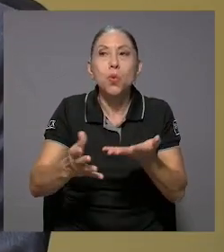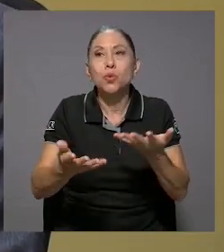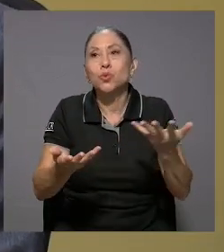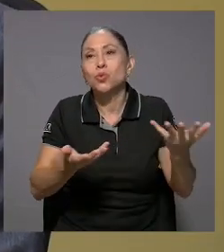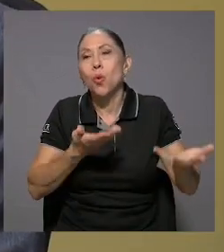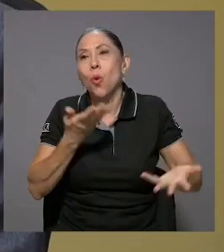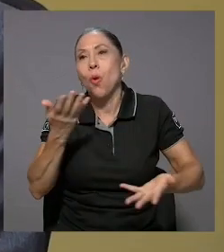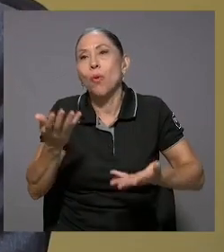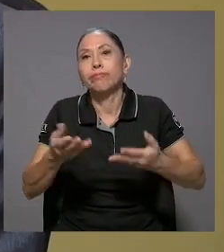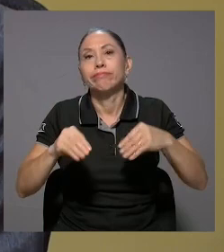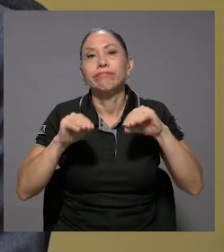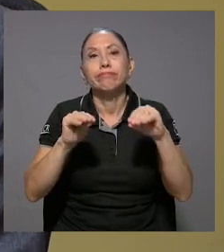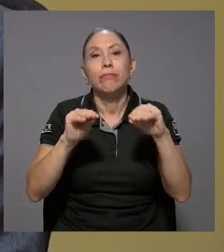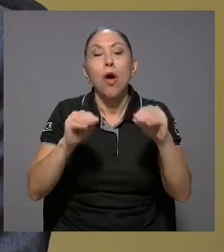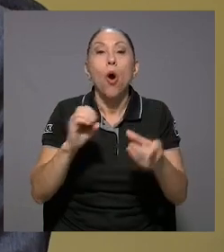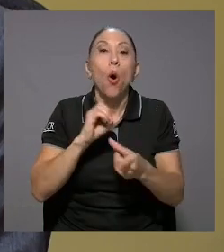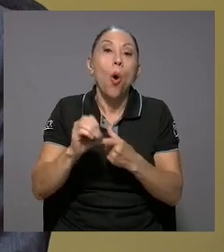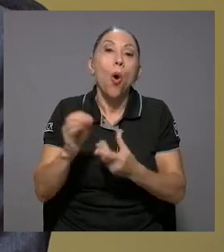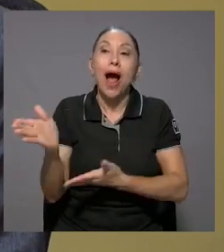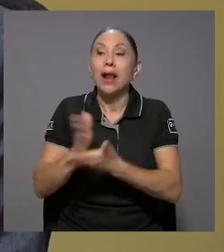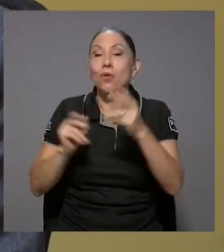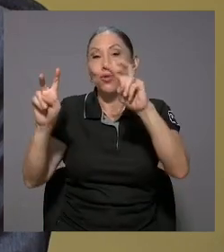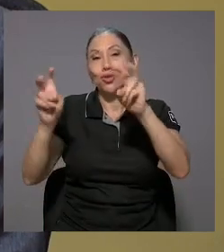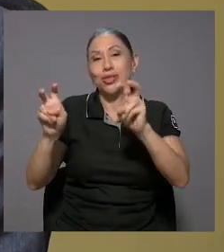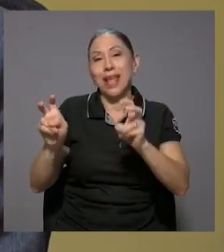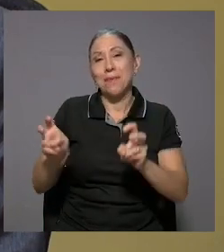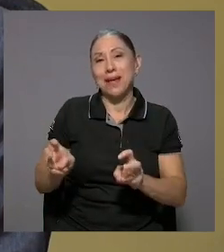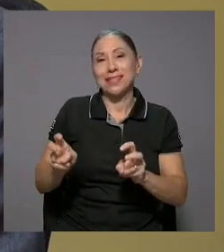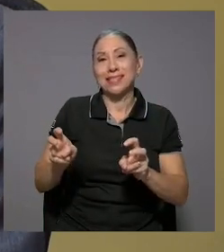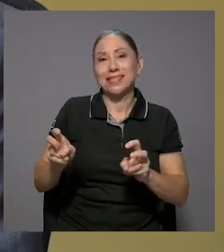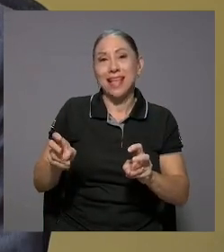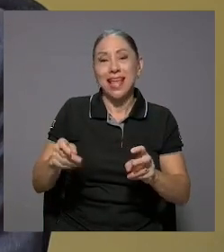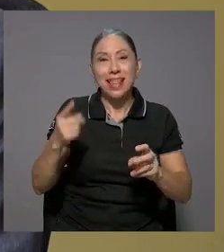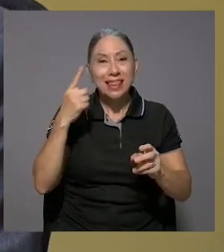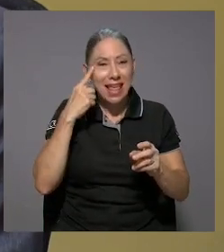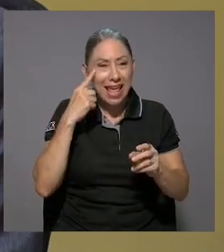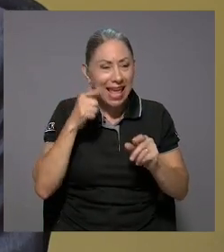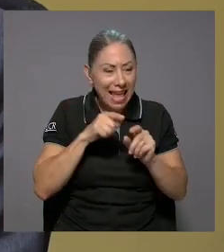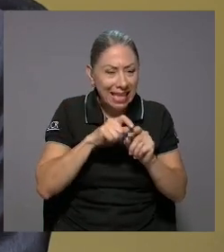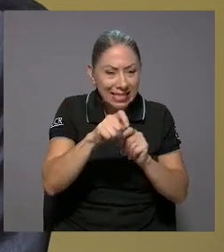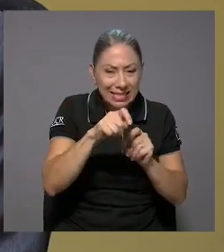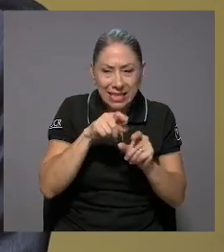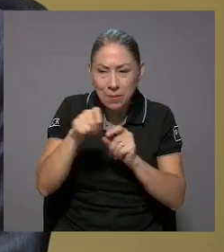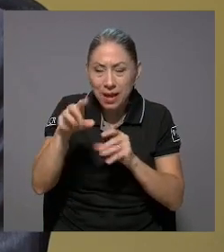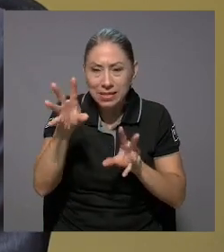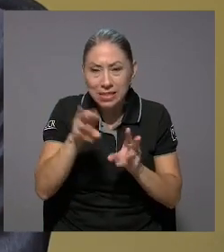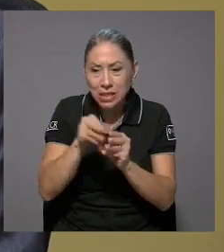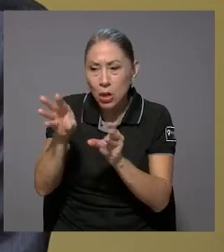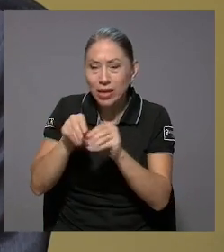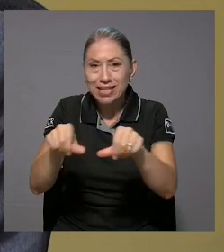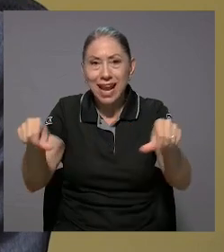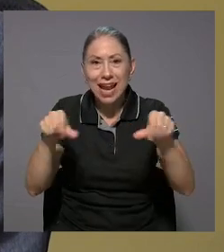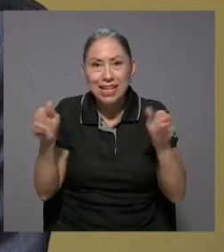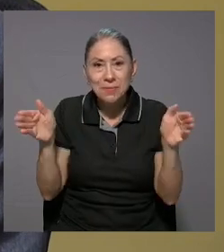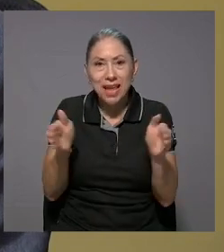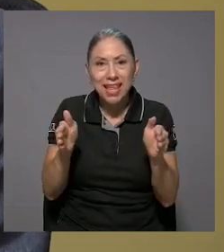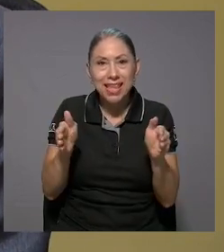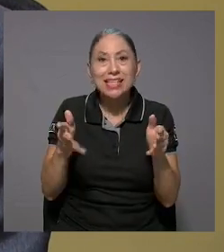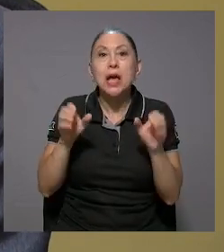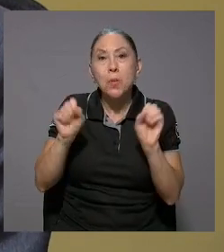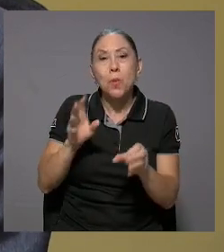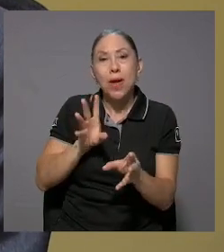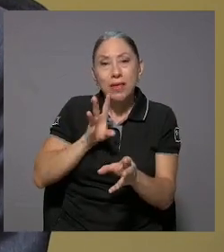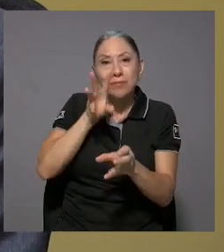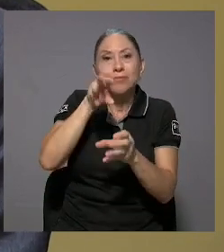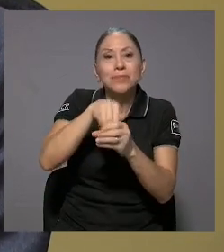se brinde tal vez algún curso o que se metan algunos temas de todo esto de estimaciones en áreas pequeñas en los